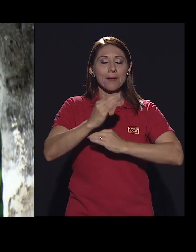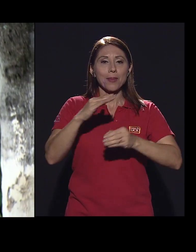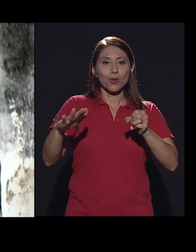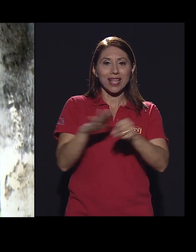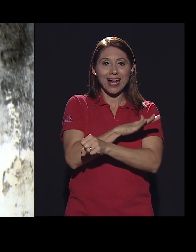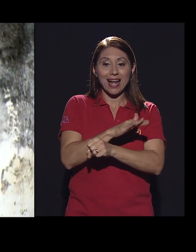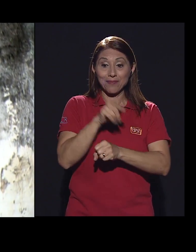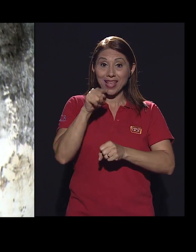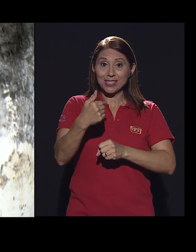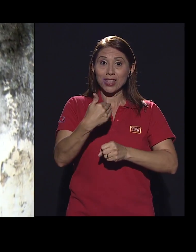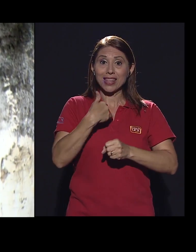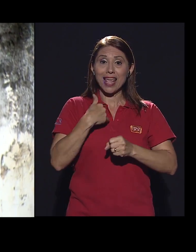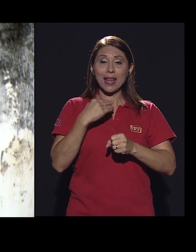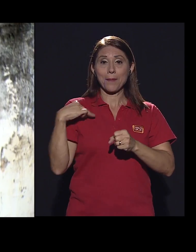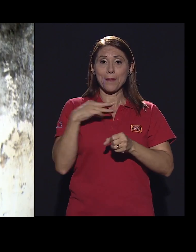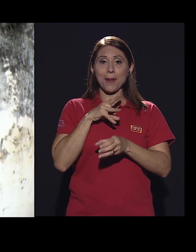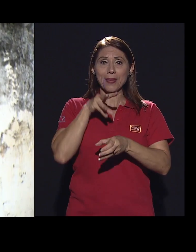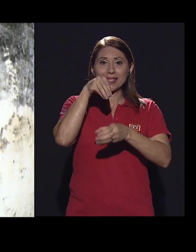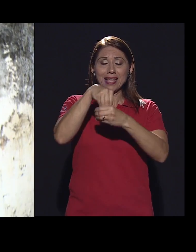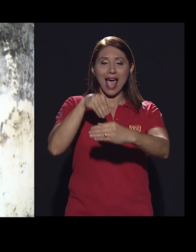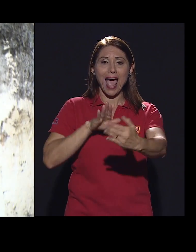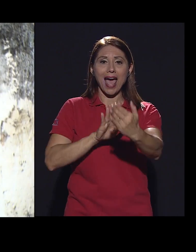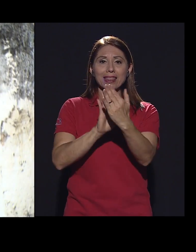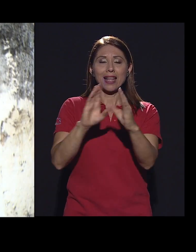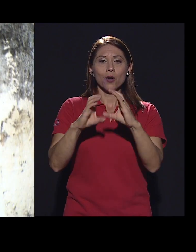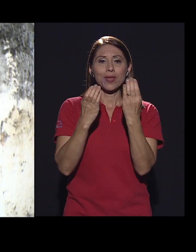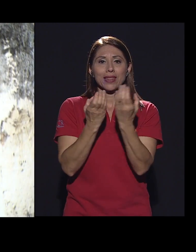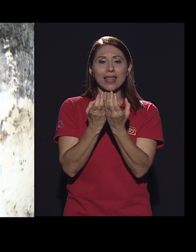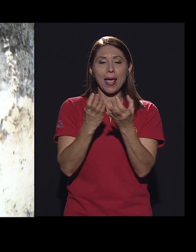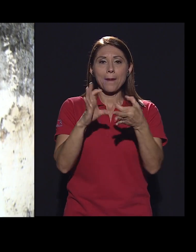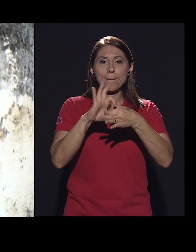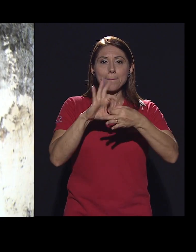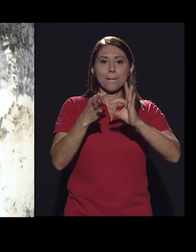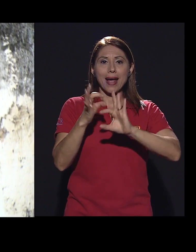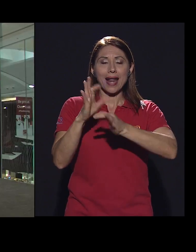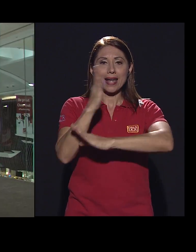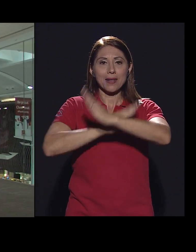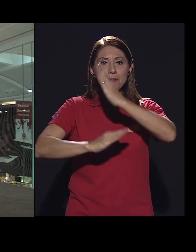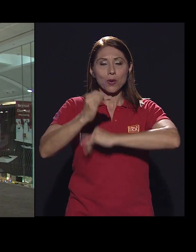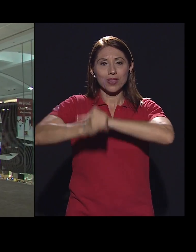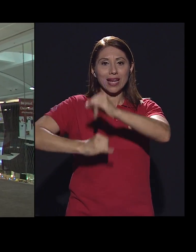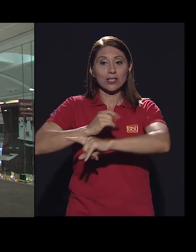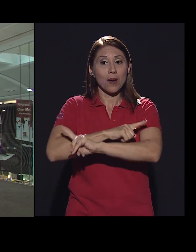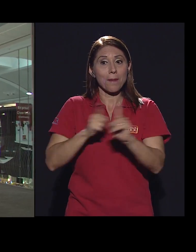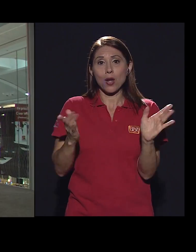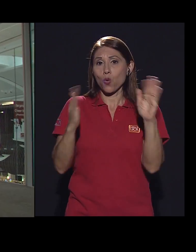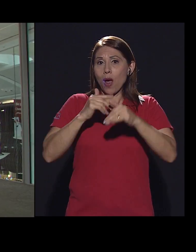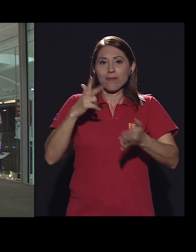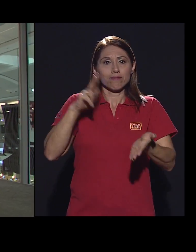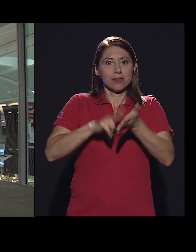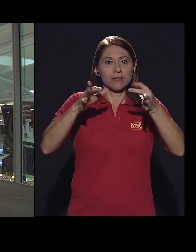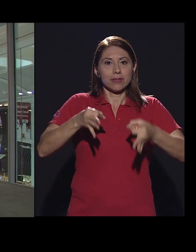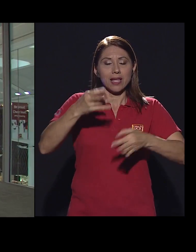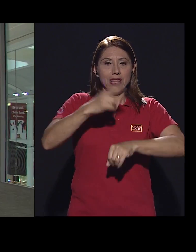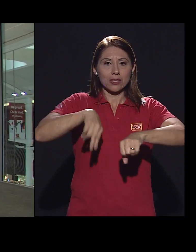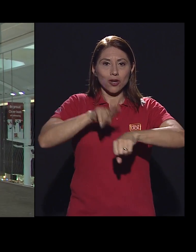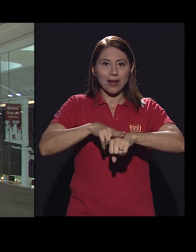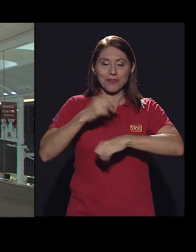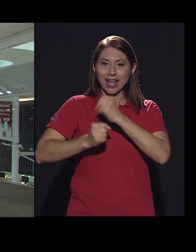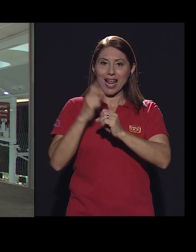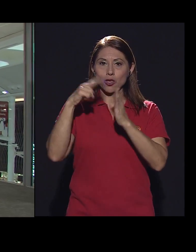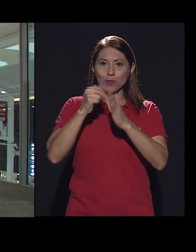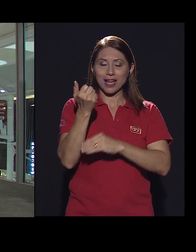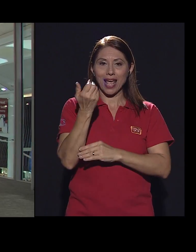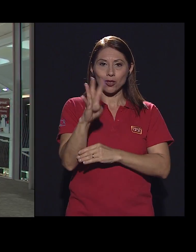Esta entidad posee la membresía para Costa Rica ante el Comité Paralímpico Internacional, pero no cuenta con el aval nacional. En el